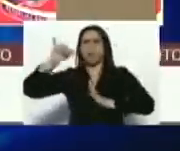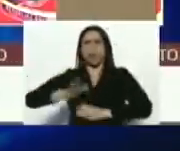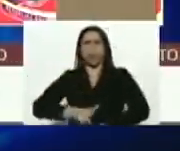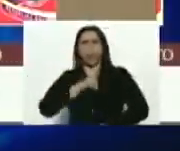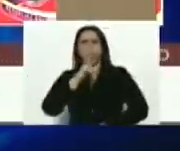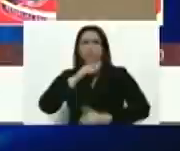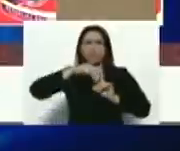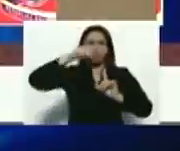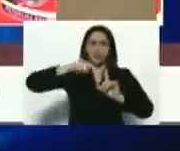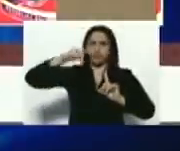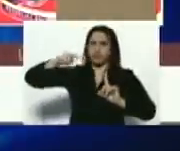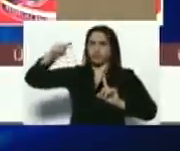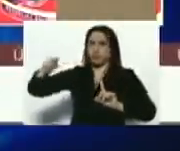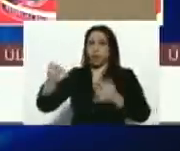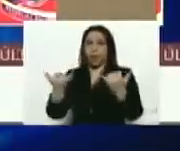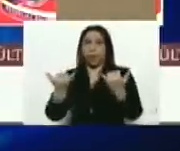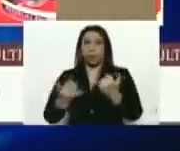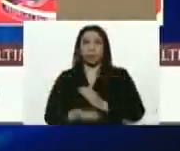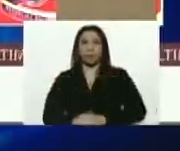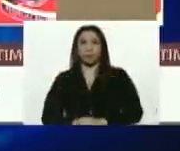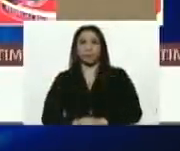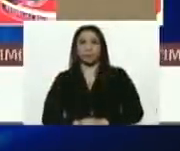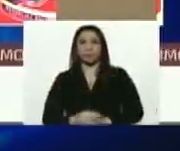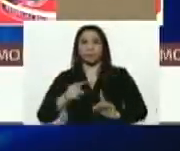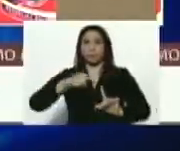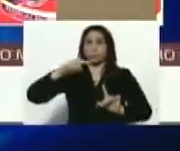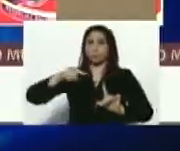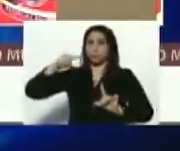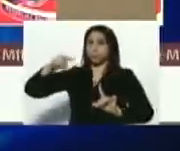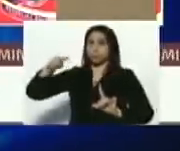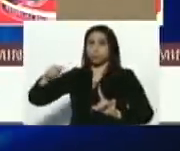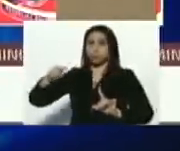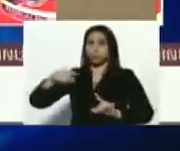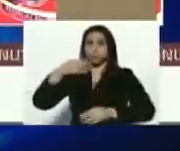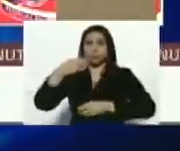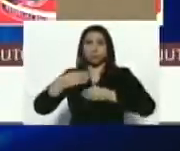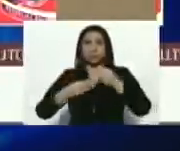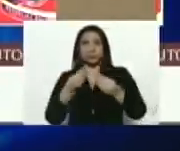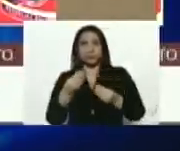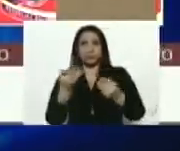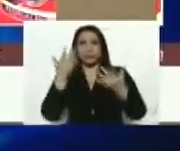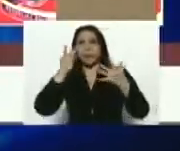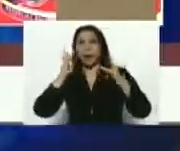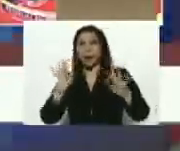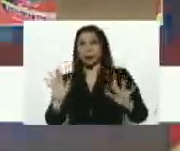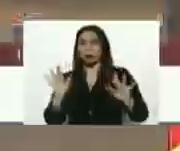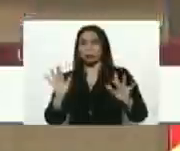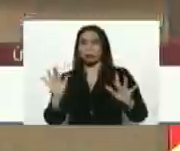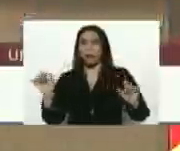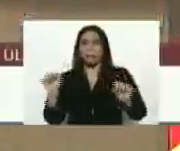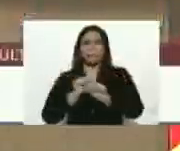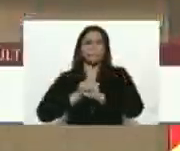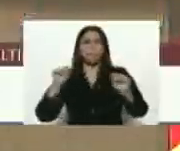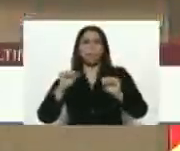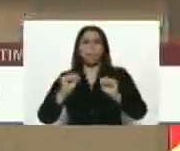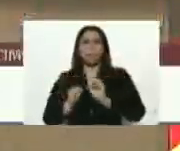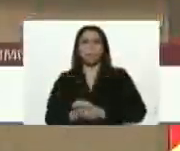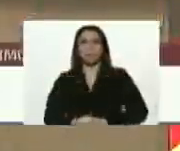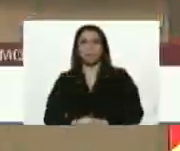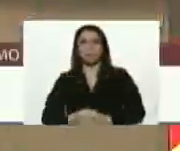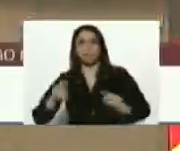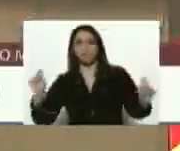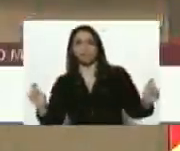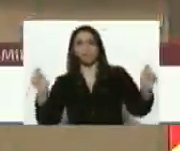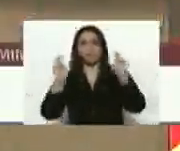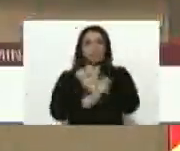exponenciales. Bueno, llegó el momento en que esas curvas hicieron prácticamente una explosión y se